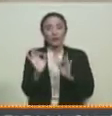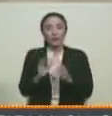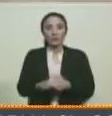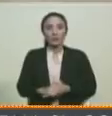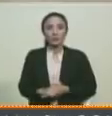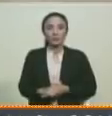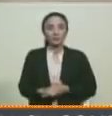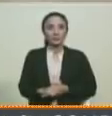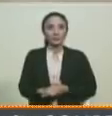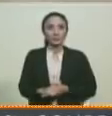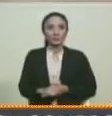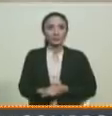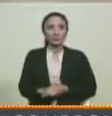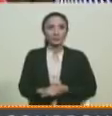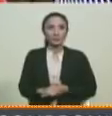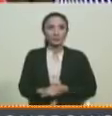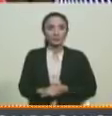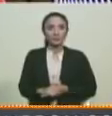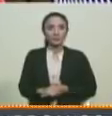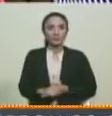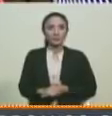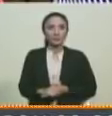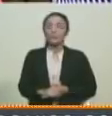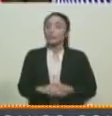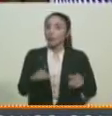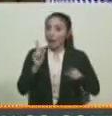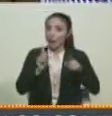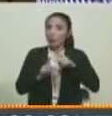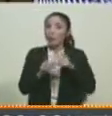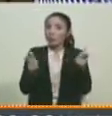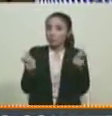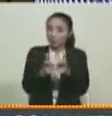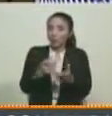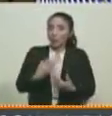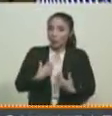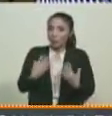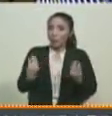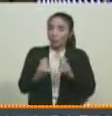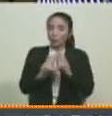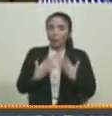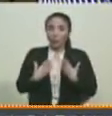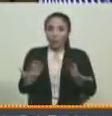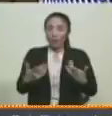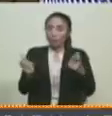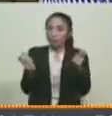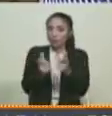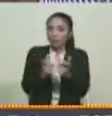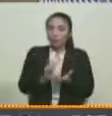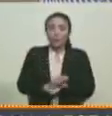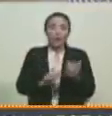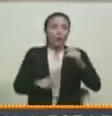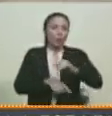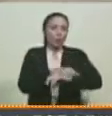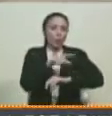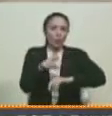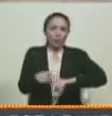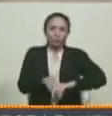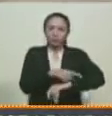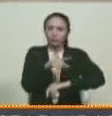Hay muchos que se han reunido conmigo. Y he dedicado horas y